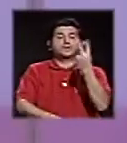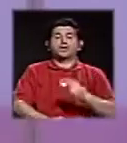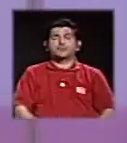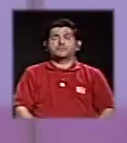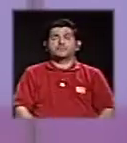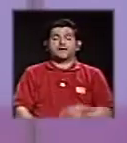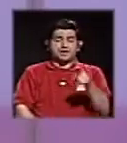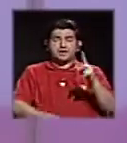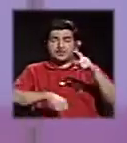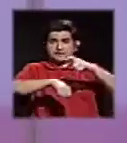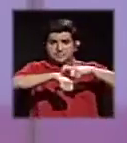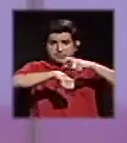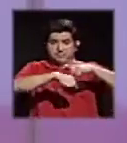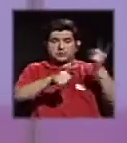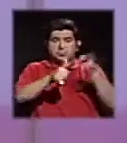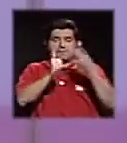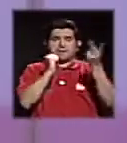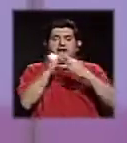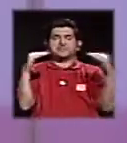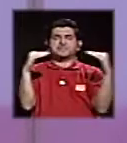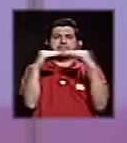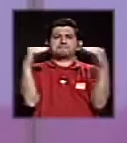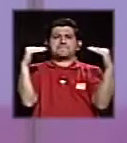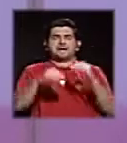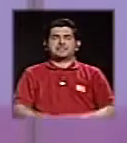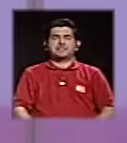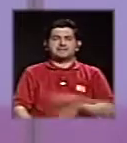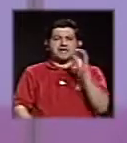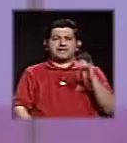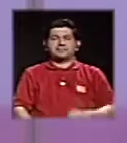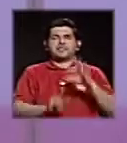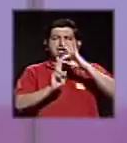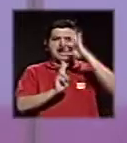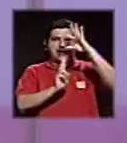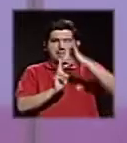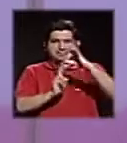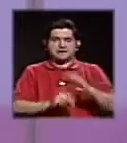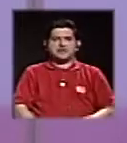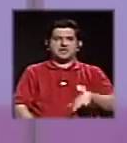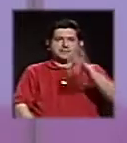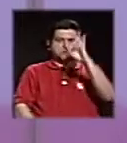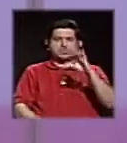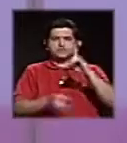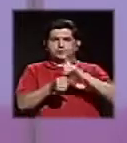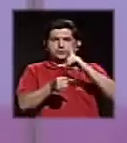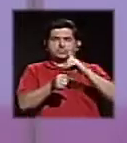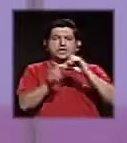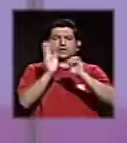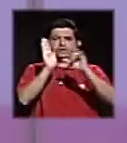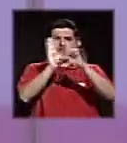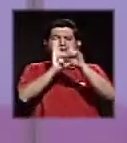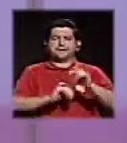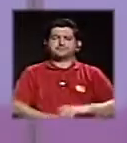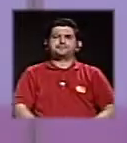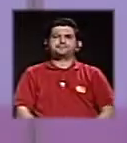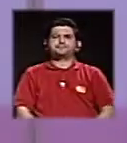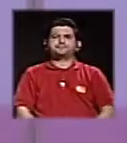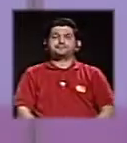operando por primera vez la paridad y la alternancia en la selección de las diputadas a la asamblea legislativa